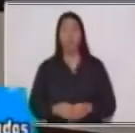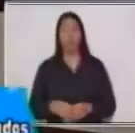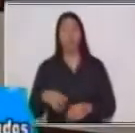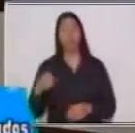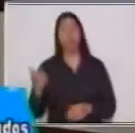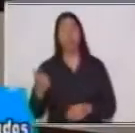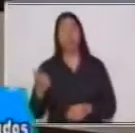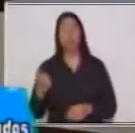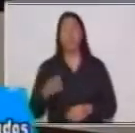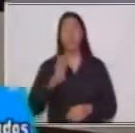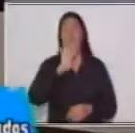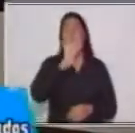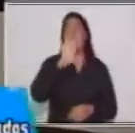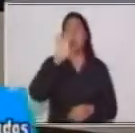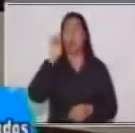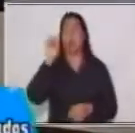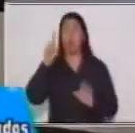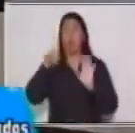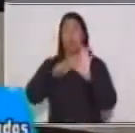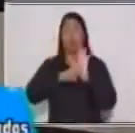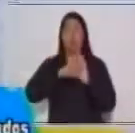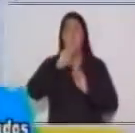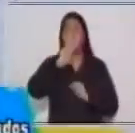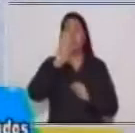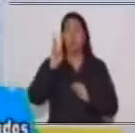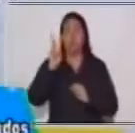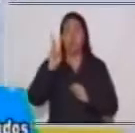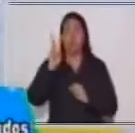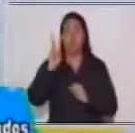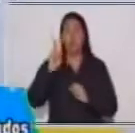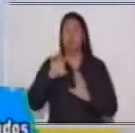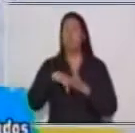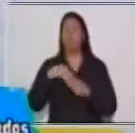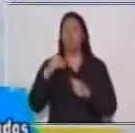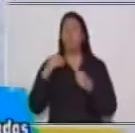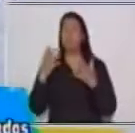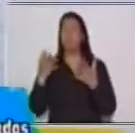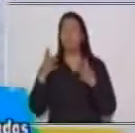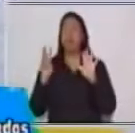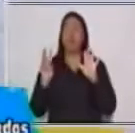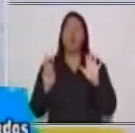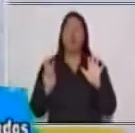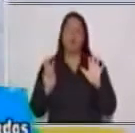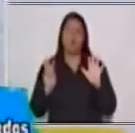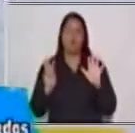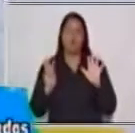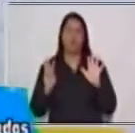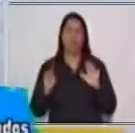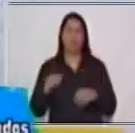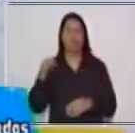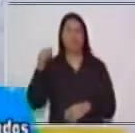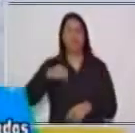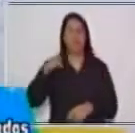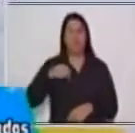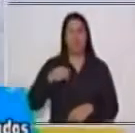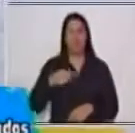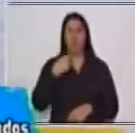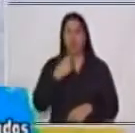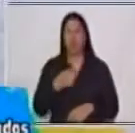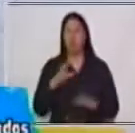40 menos 32 es igual a 8. Ahora nos están diciendo